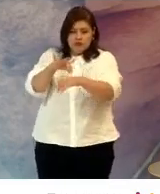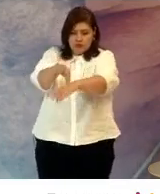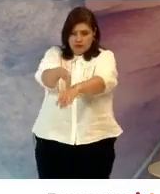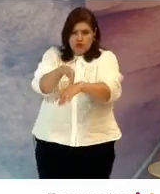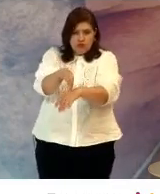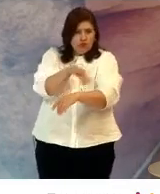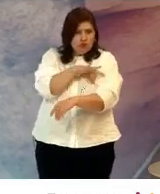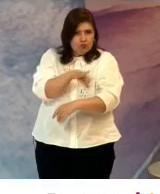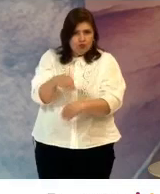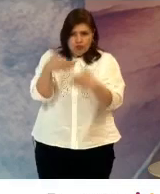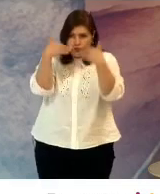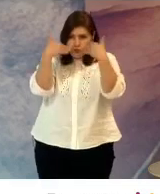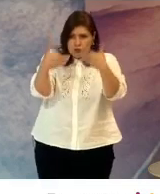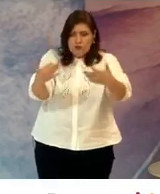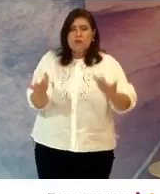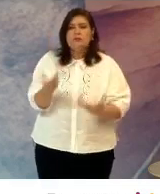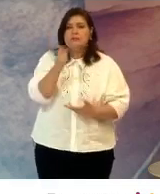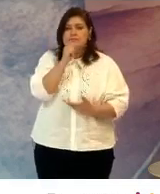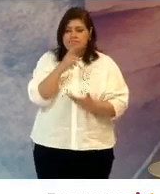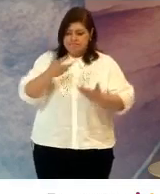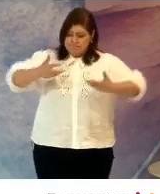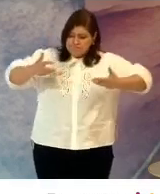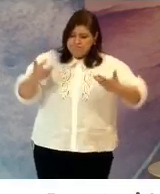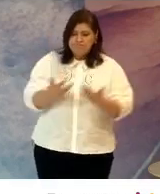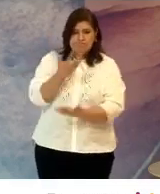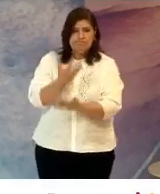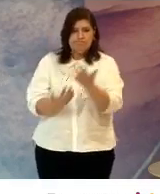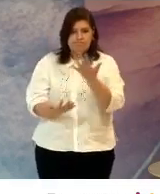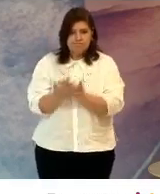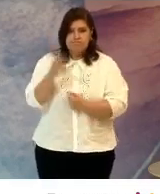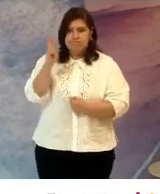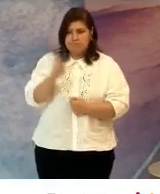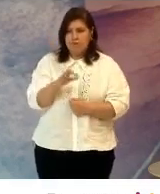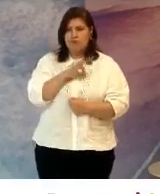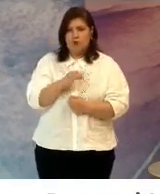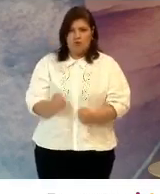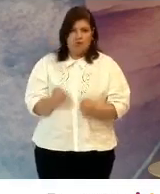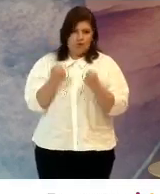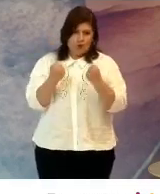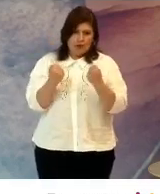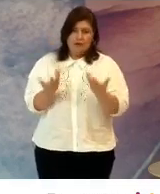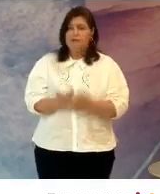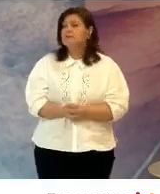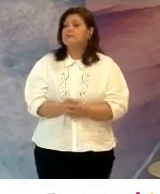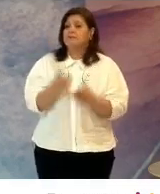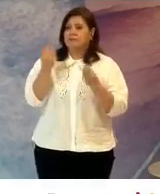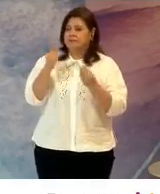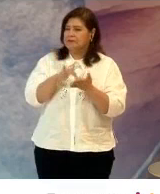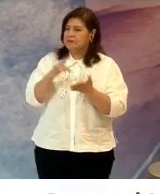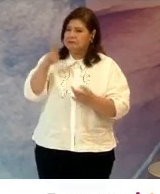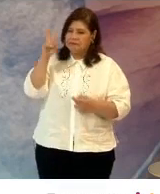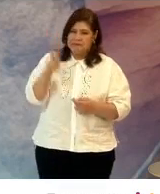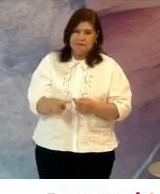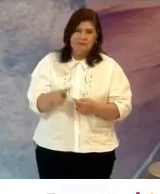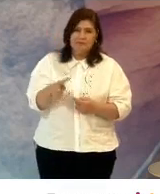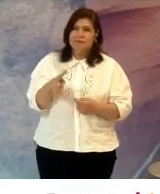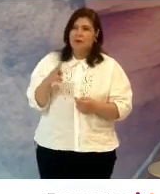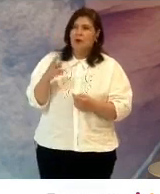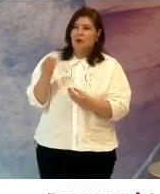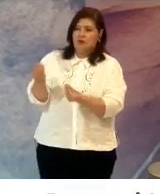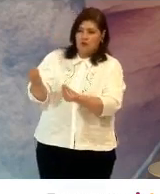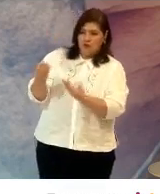tangible y práctica y potencialmente poderosa. Nos has dado una muy